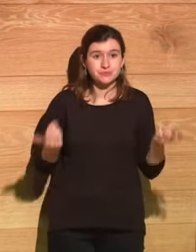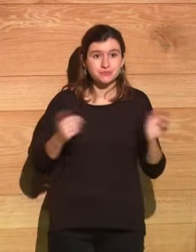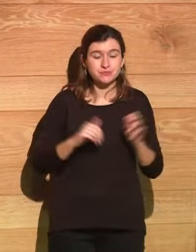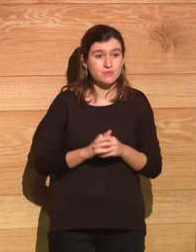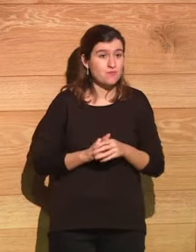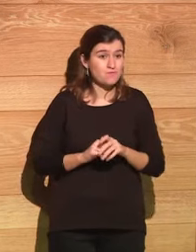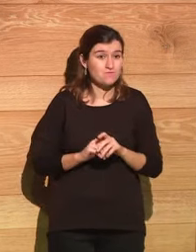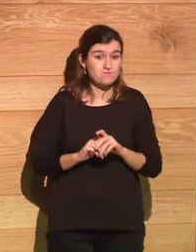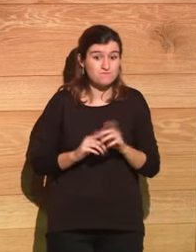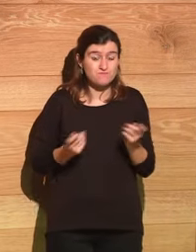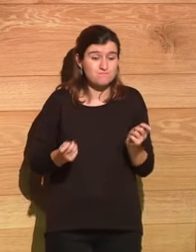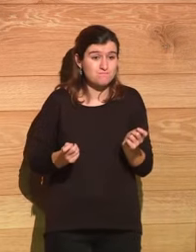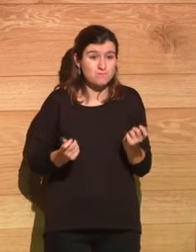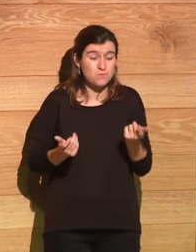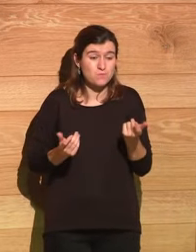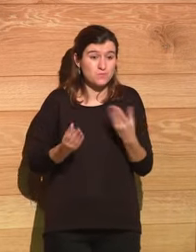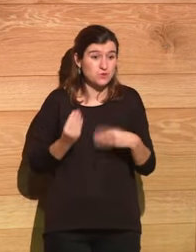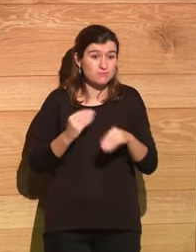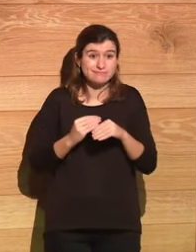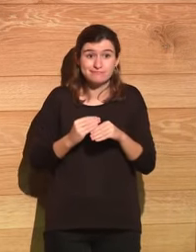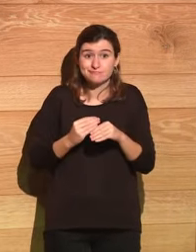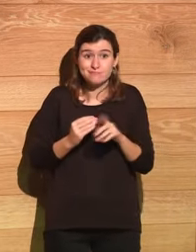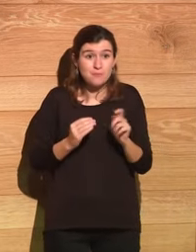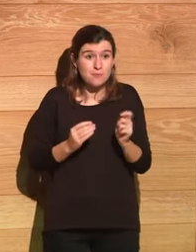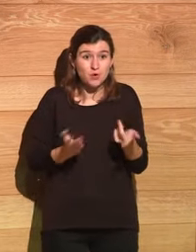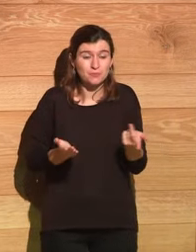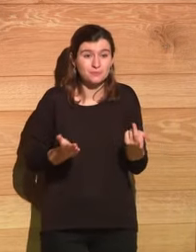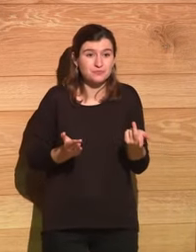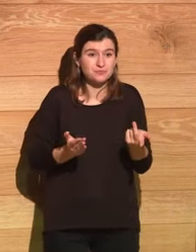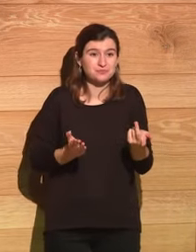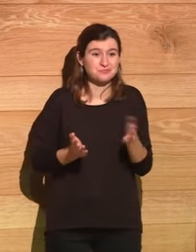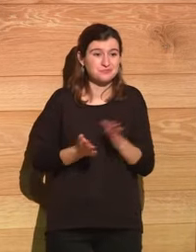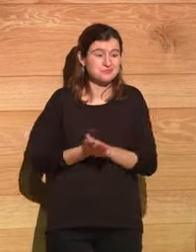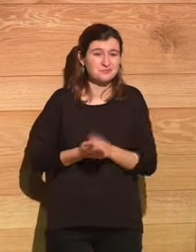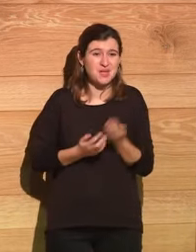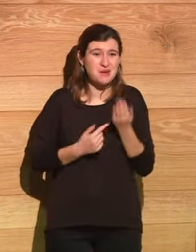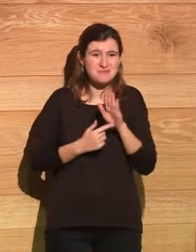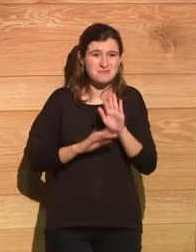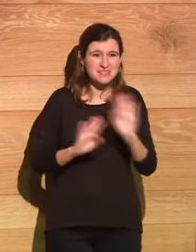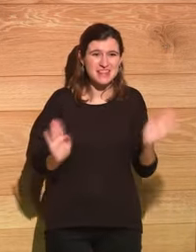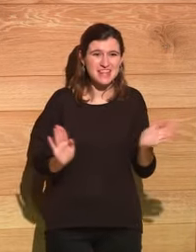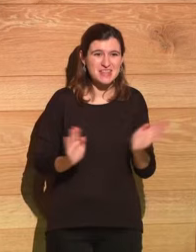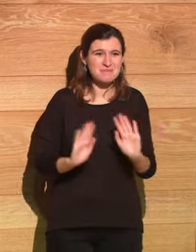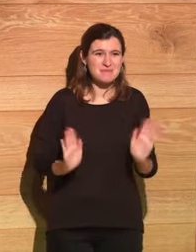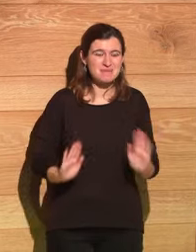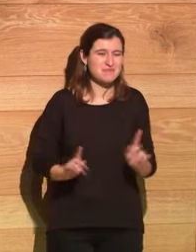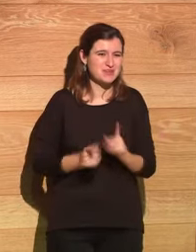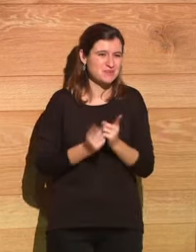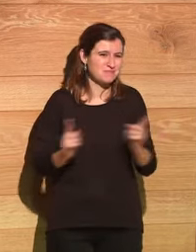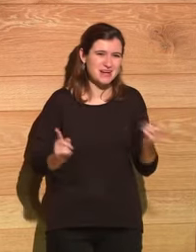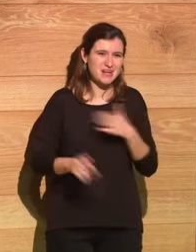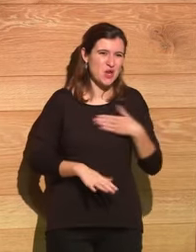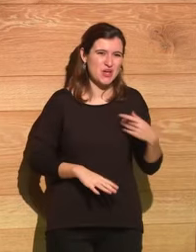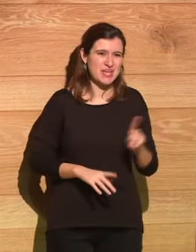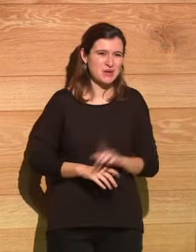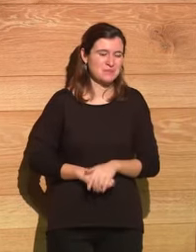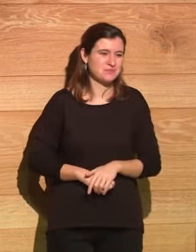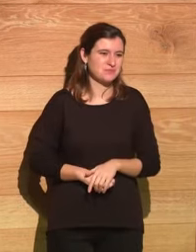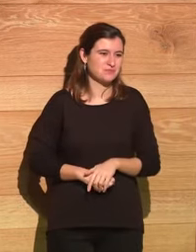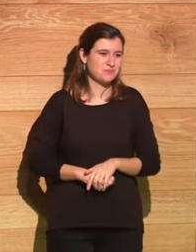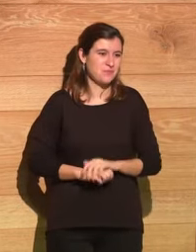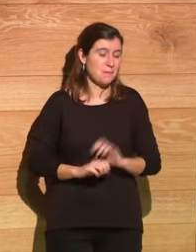Y bueno, poco más puedo añadir yo en mi presentación. No quiero extender más. Vamos al